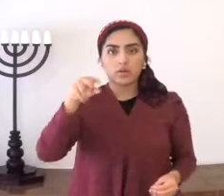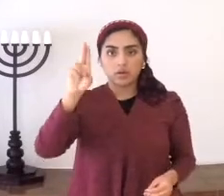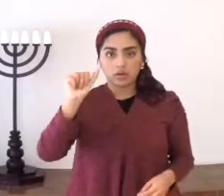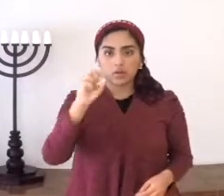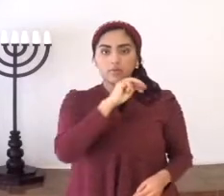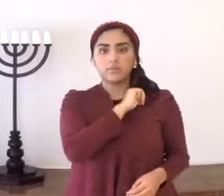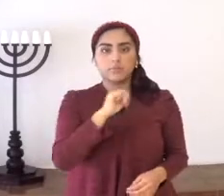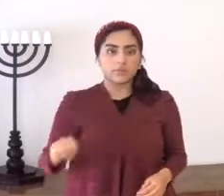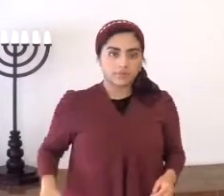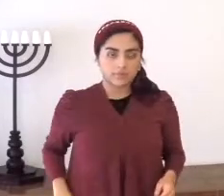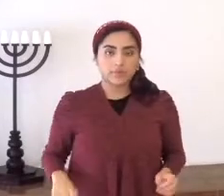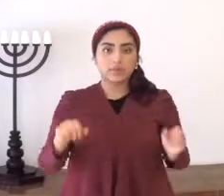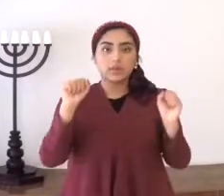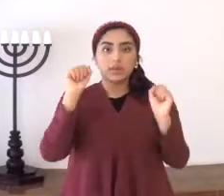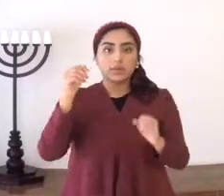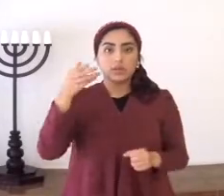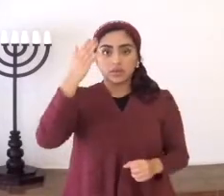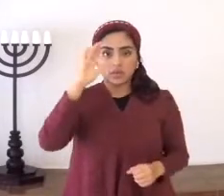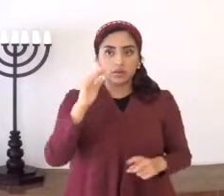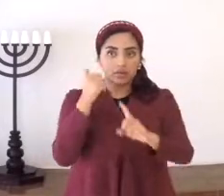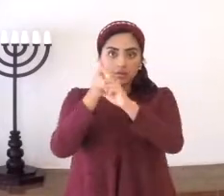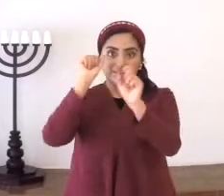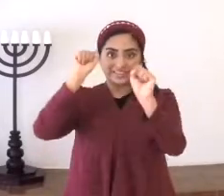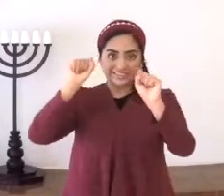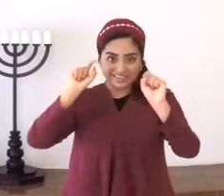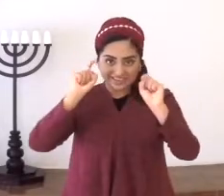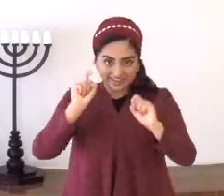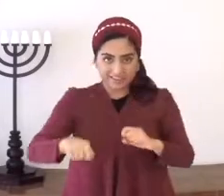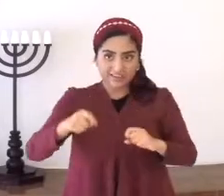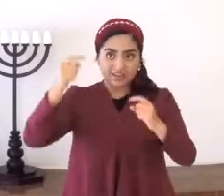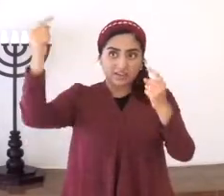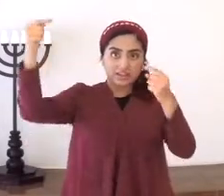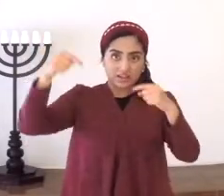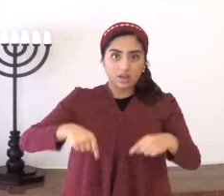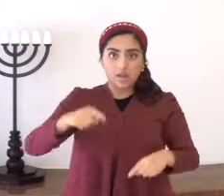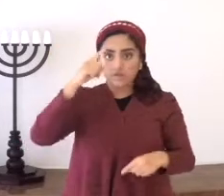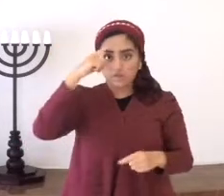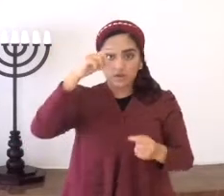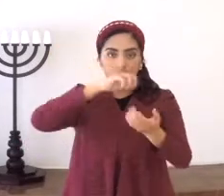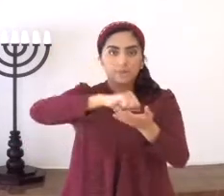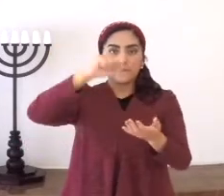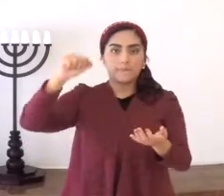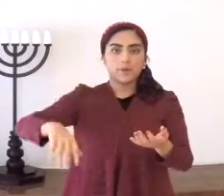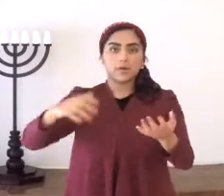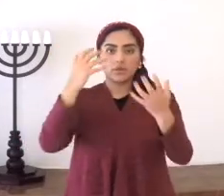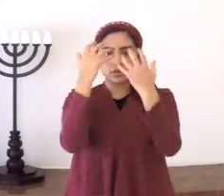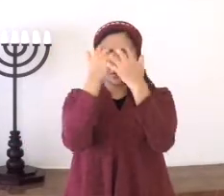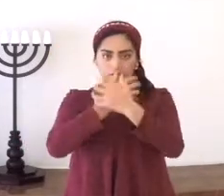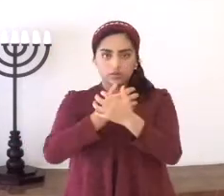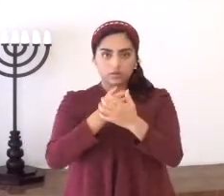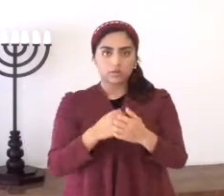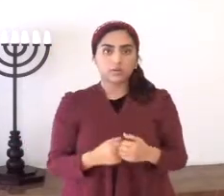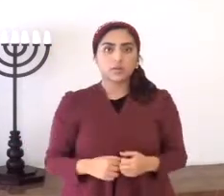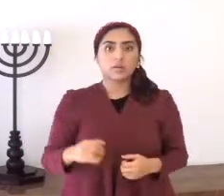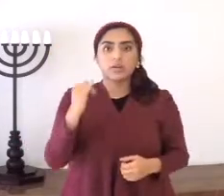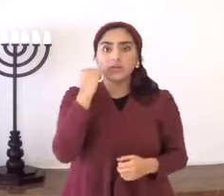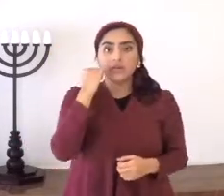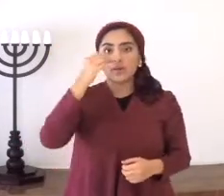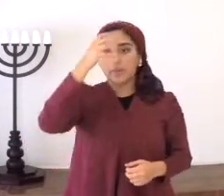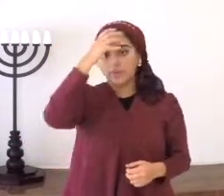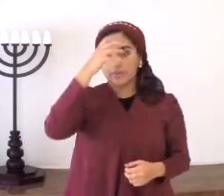¿De quién está hablando? De Yahshua, Hamashiach. Tendría que venir Elohim mismo a disipar las